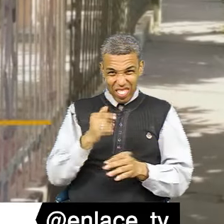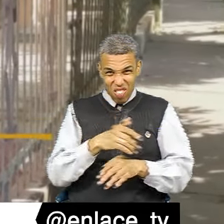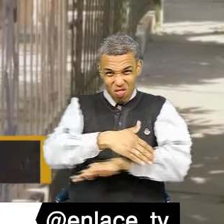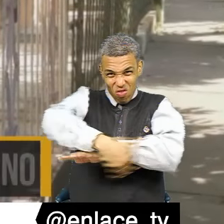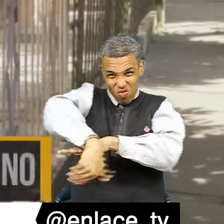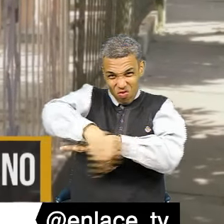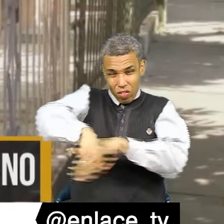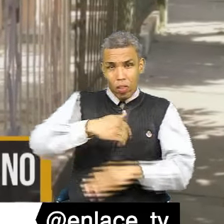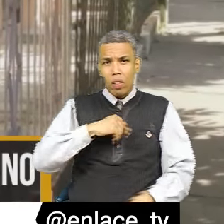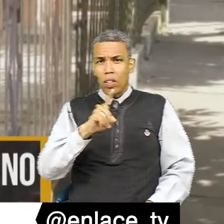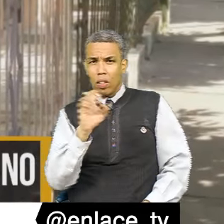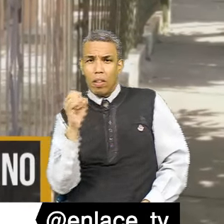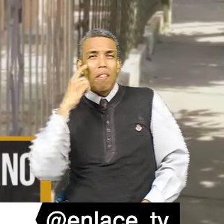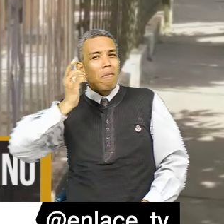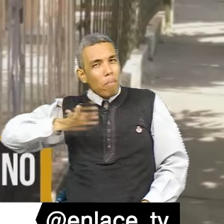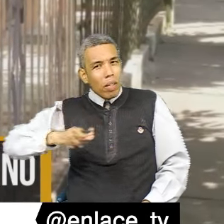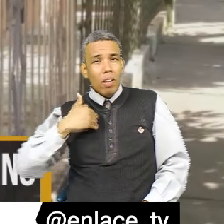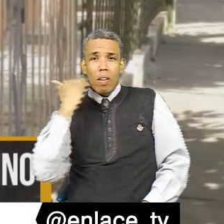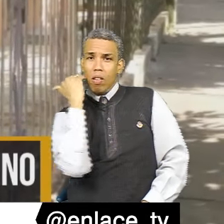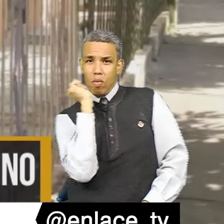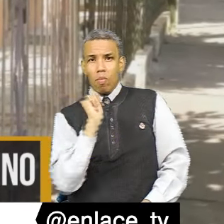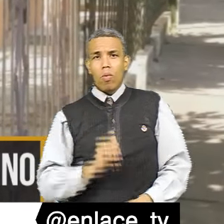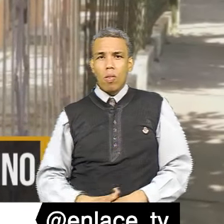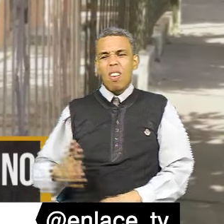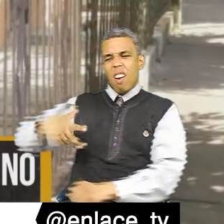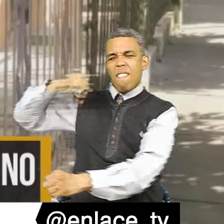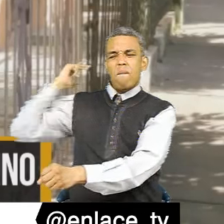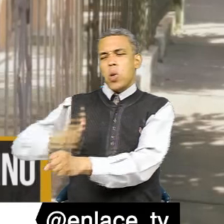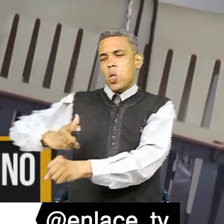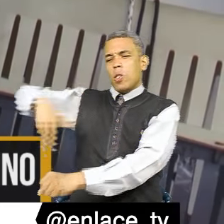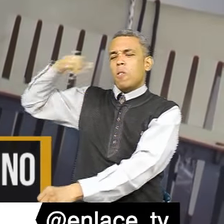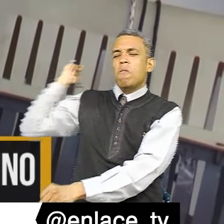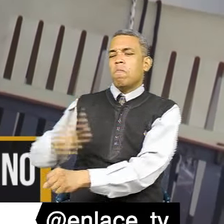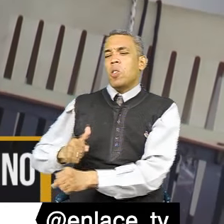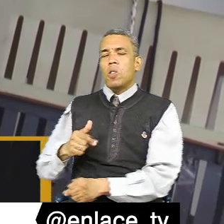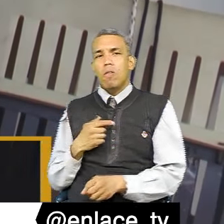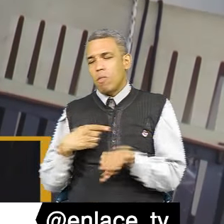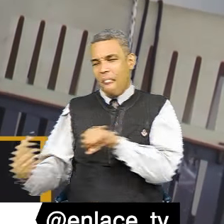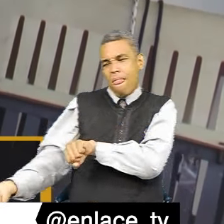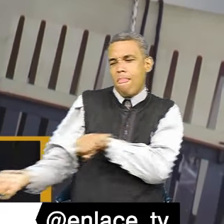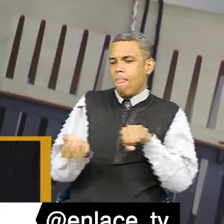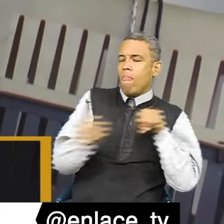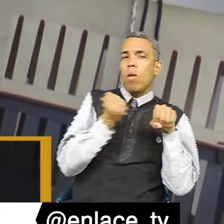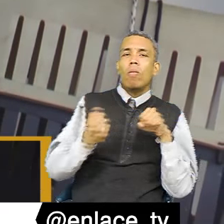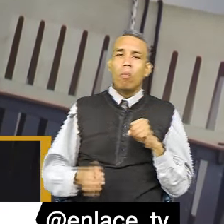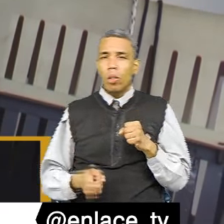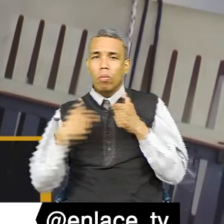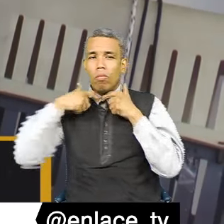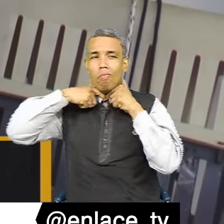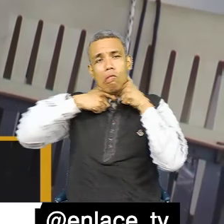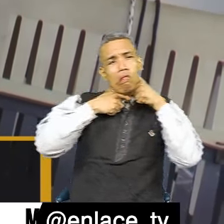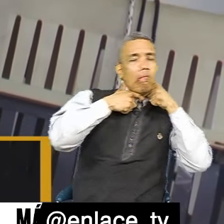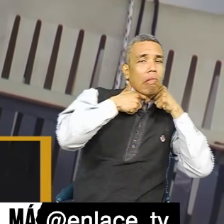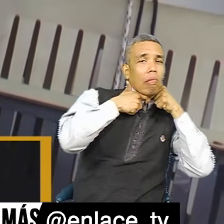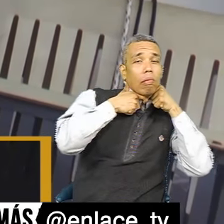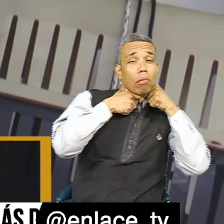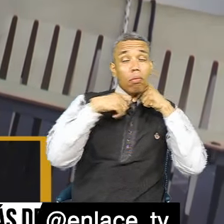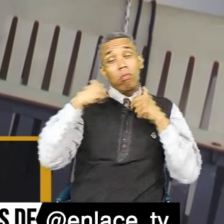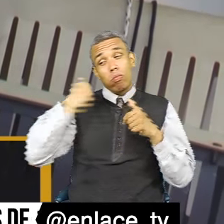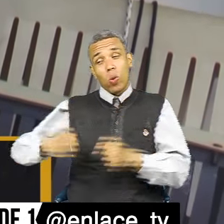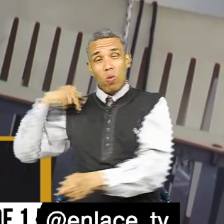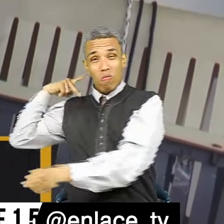sometía a maltratos luego de mantenerlo constantemente amarrado del cuello. La idea pues es nosotros seguir como investigando y mirar porque hay otros animales